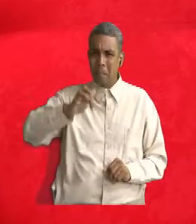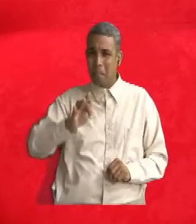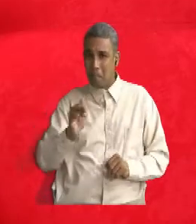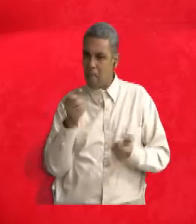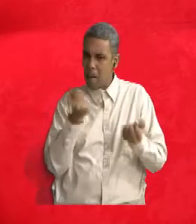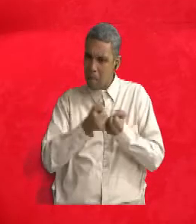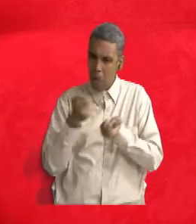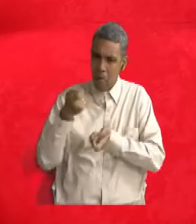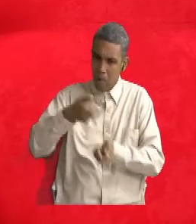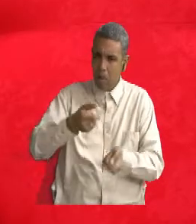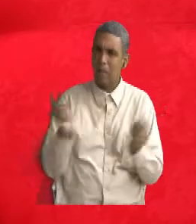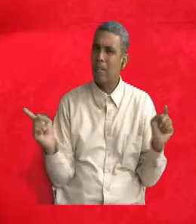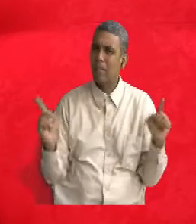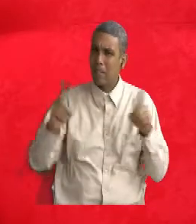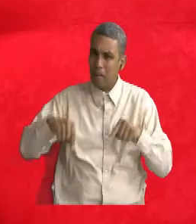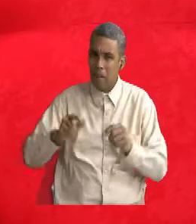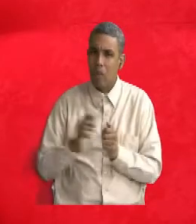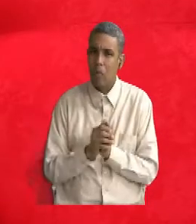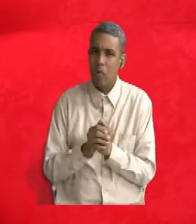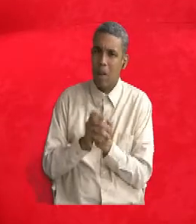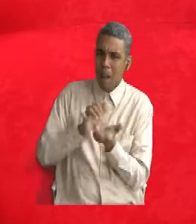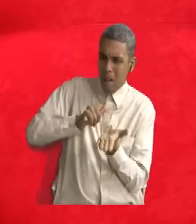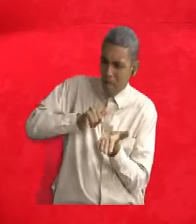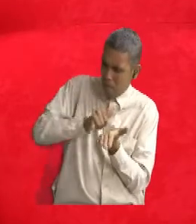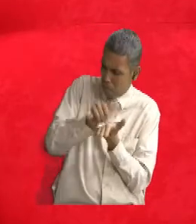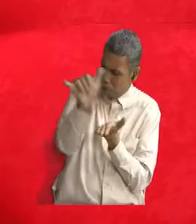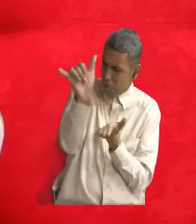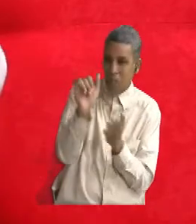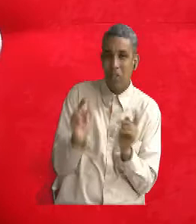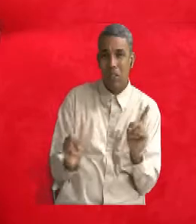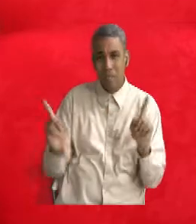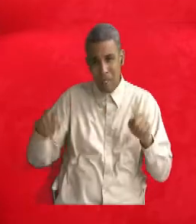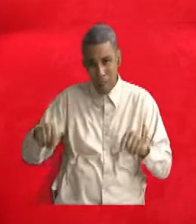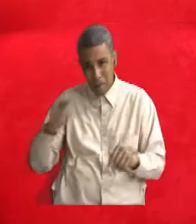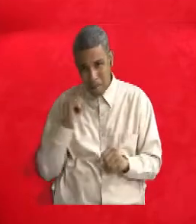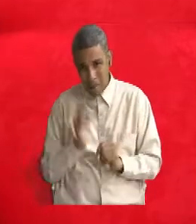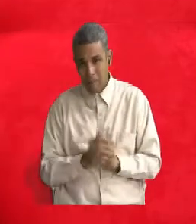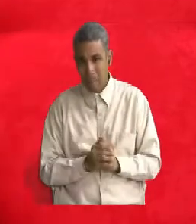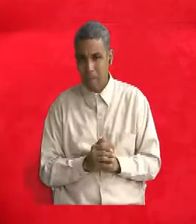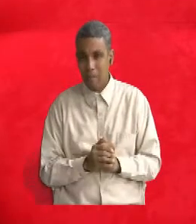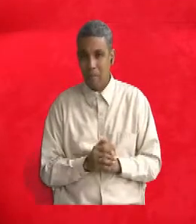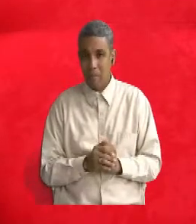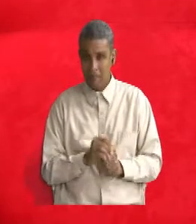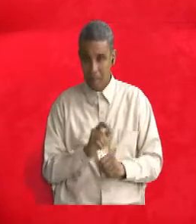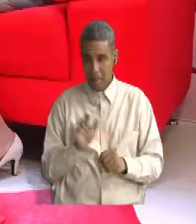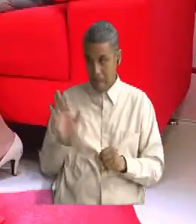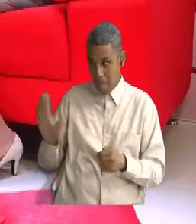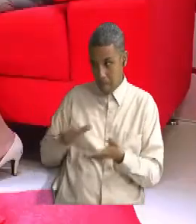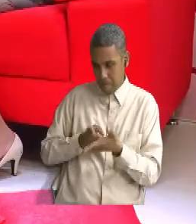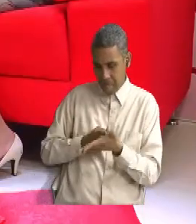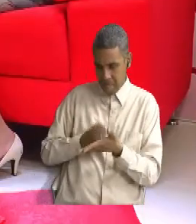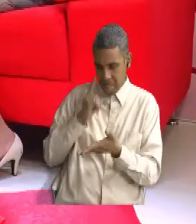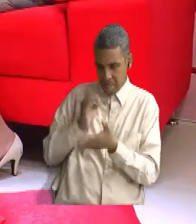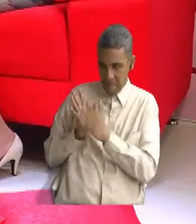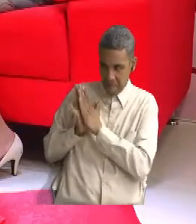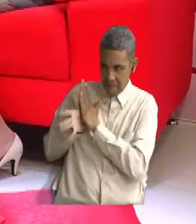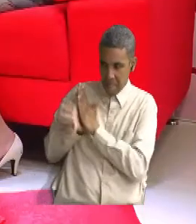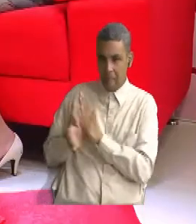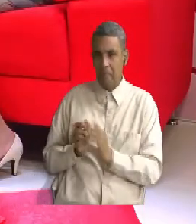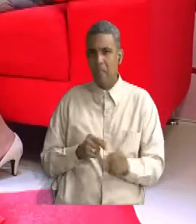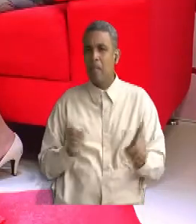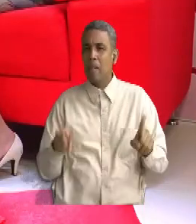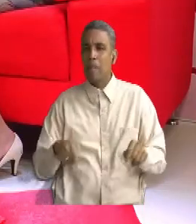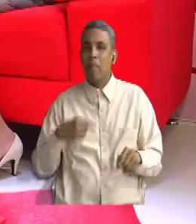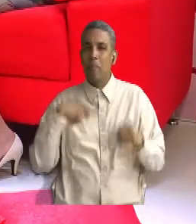vi una agencia de viajes, creo que se llama Voltra. Ya estoy por aquí chismoseando, vamos a buscar. Está también patrocinando Jorge